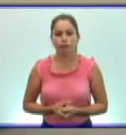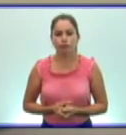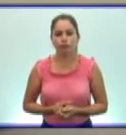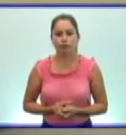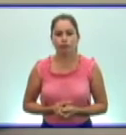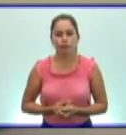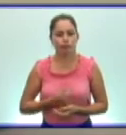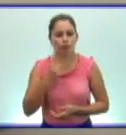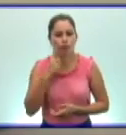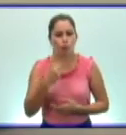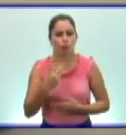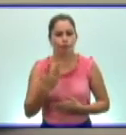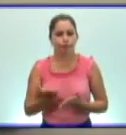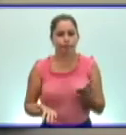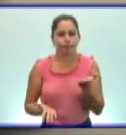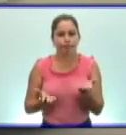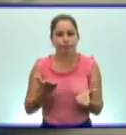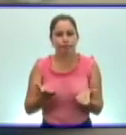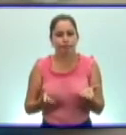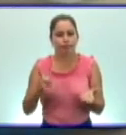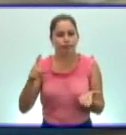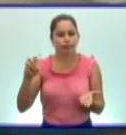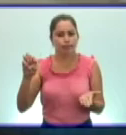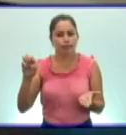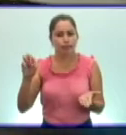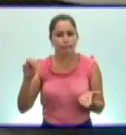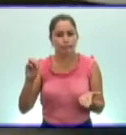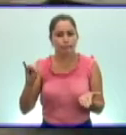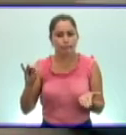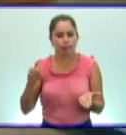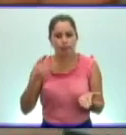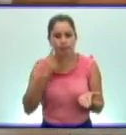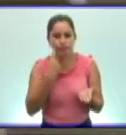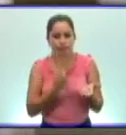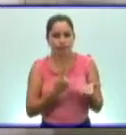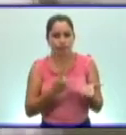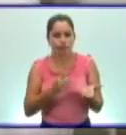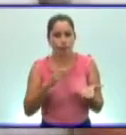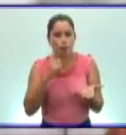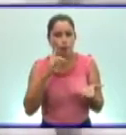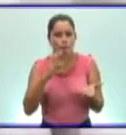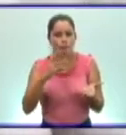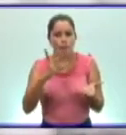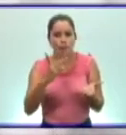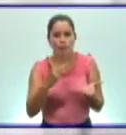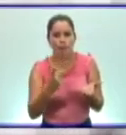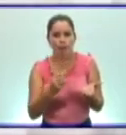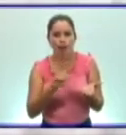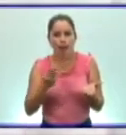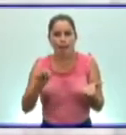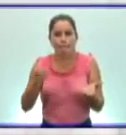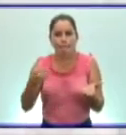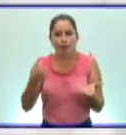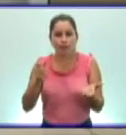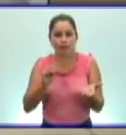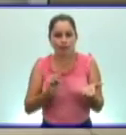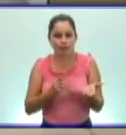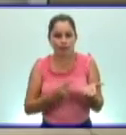Como la balanza es semianalítica, al tarar solo estamos determinando ahora la masa de soluto que vamos a